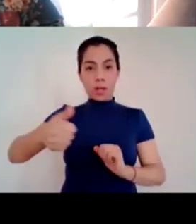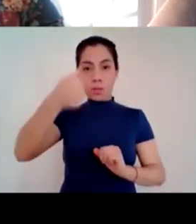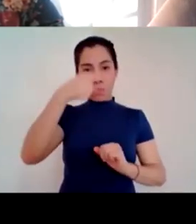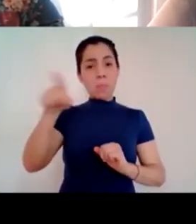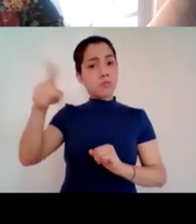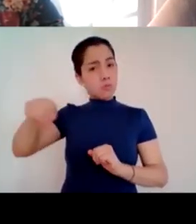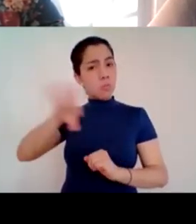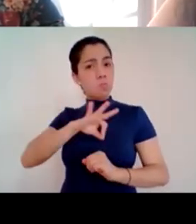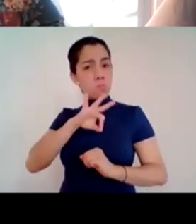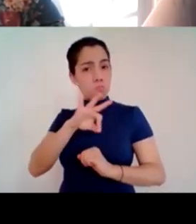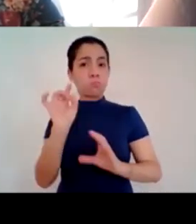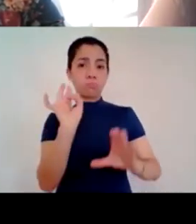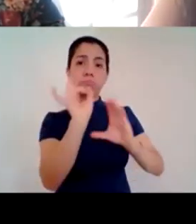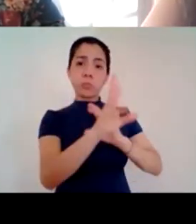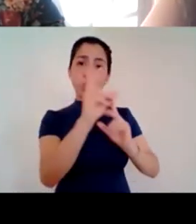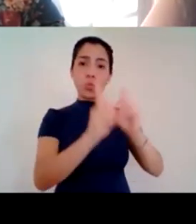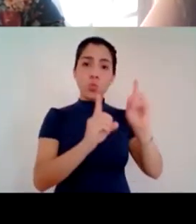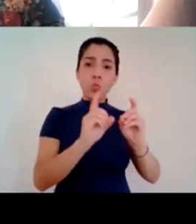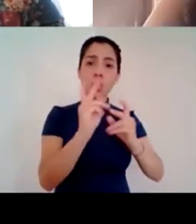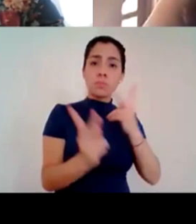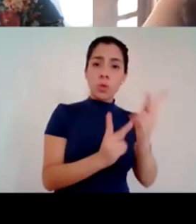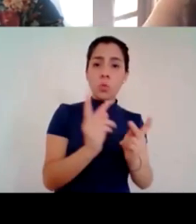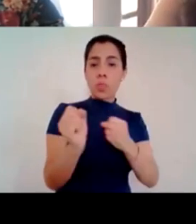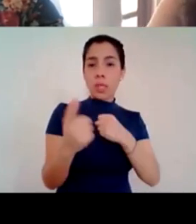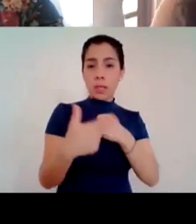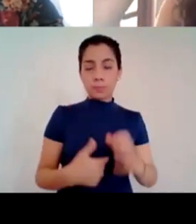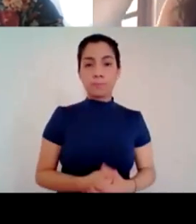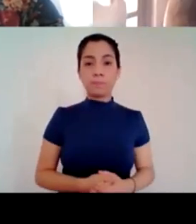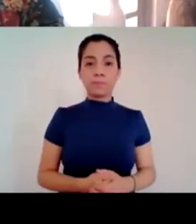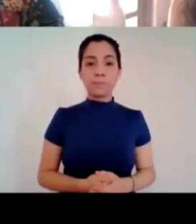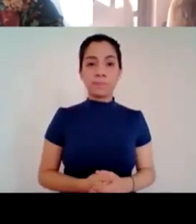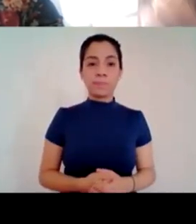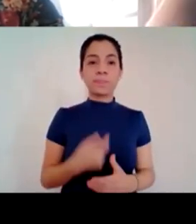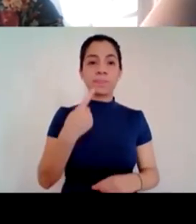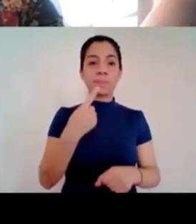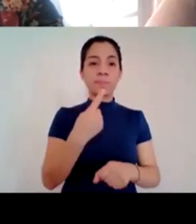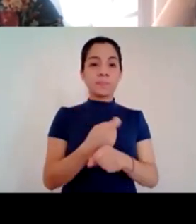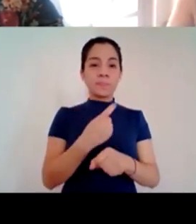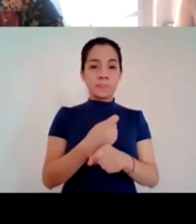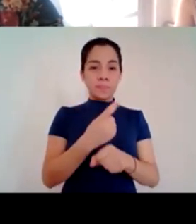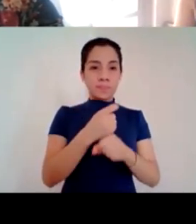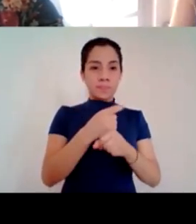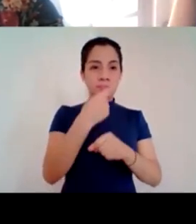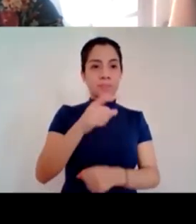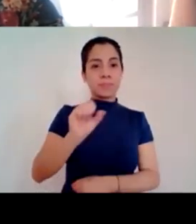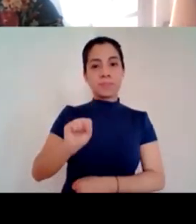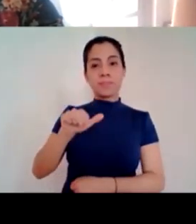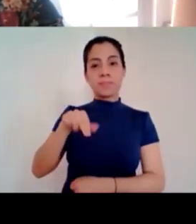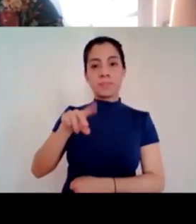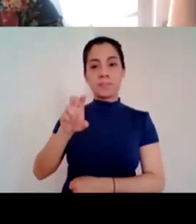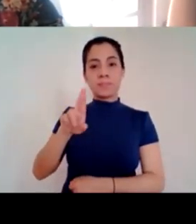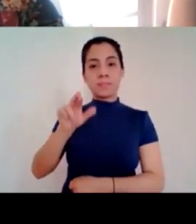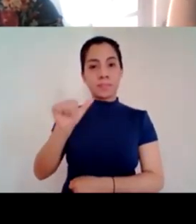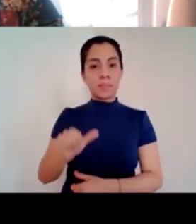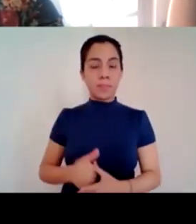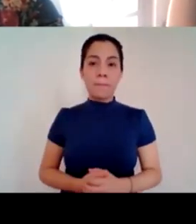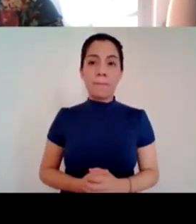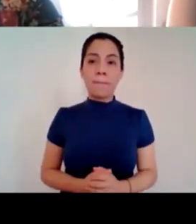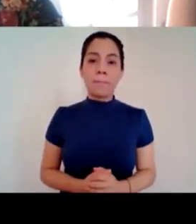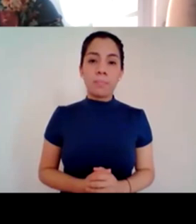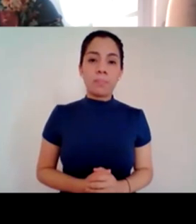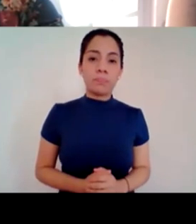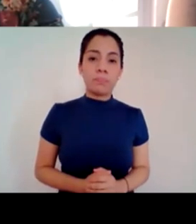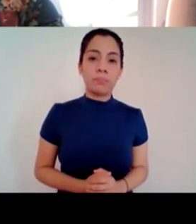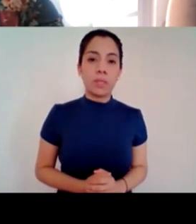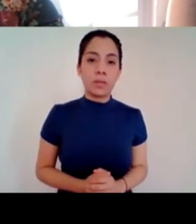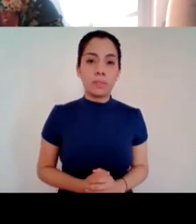y pues ahí les va ¿a quién le gustaría cerrar primero? ¿Puedo empezar? Sí, sí, gracias yo